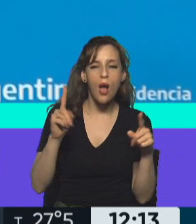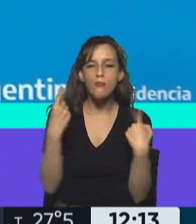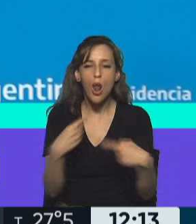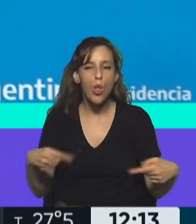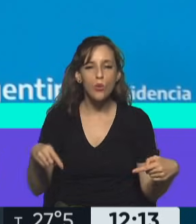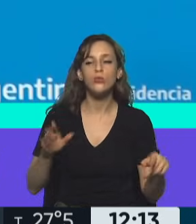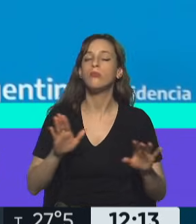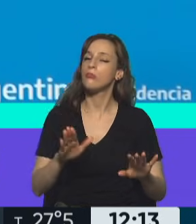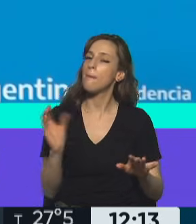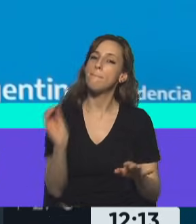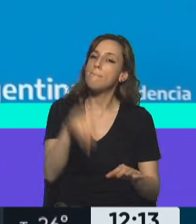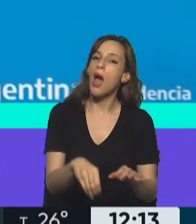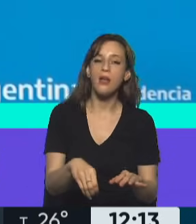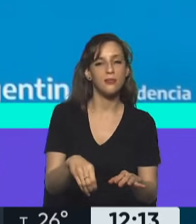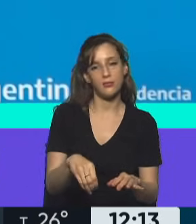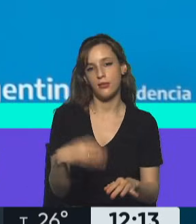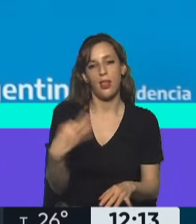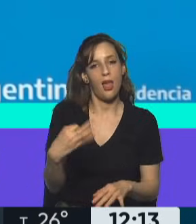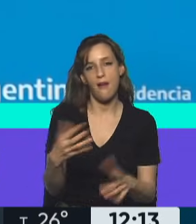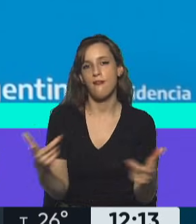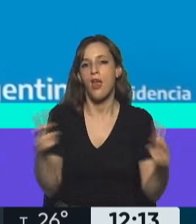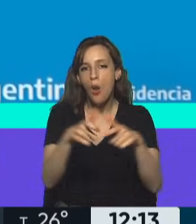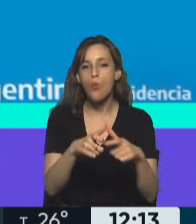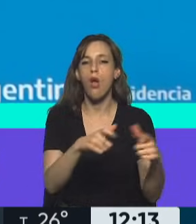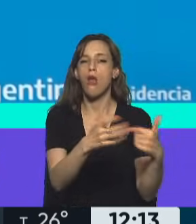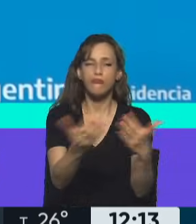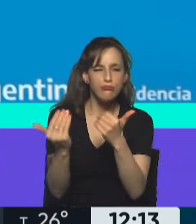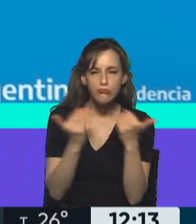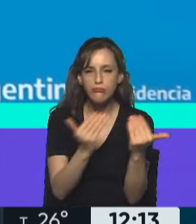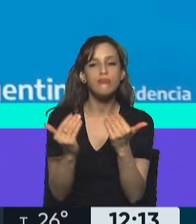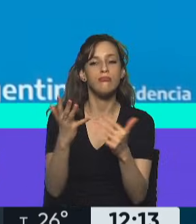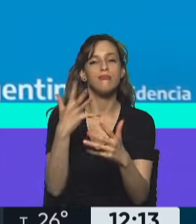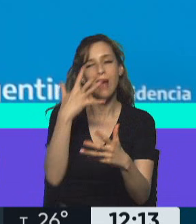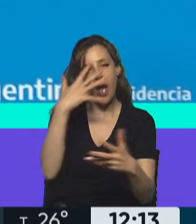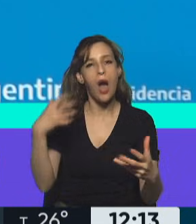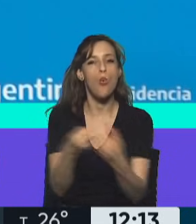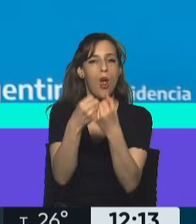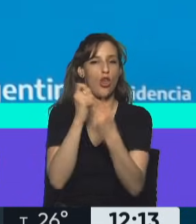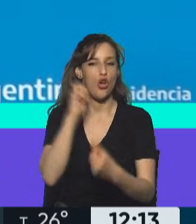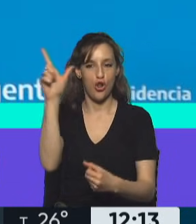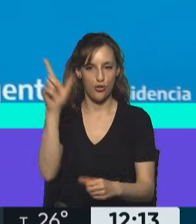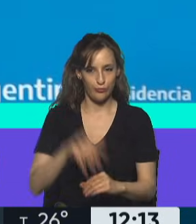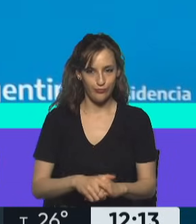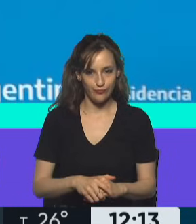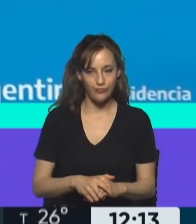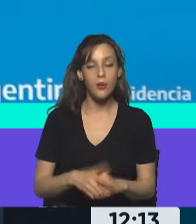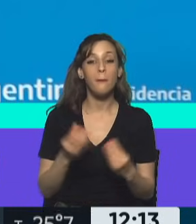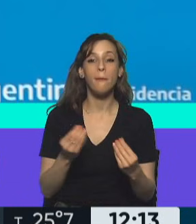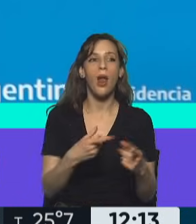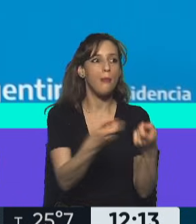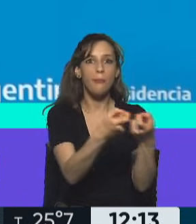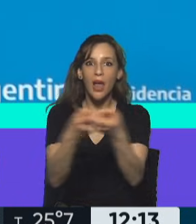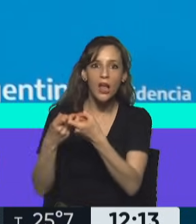sigan conversando y sigan participando de este acuerdo para que el acuerdo sea completamente global y alcance a todas las empresas